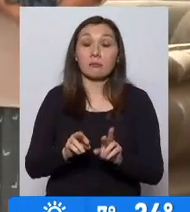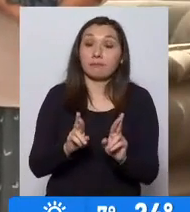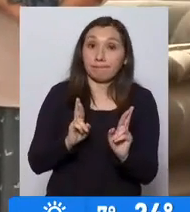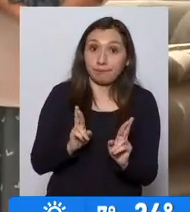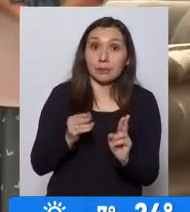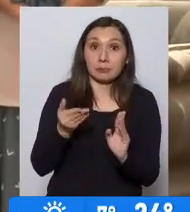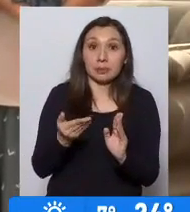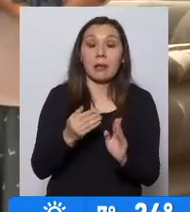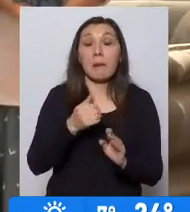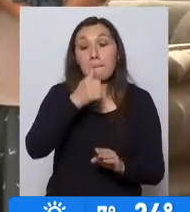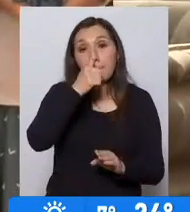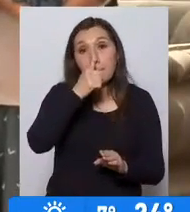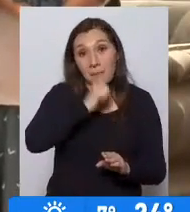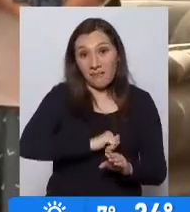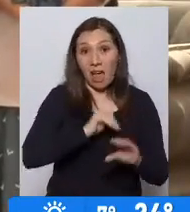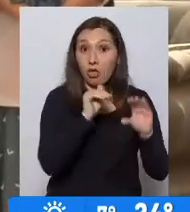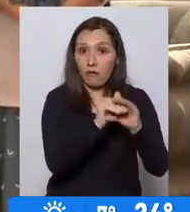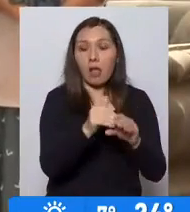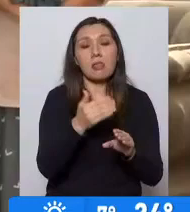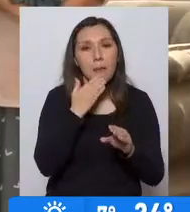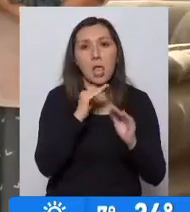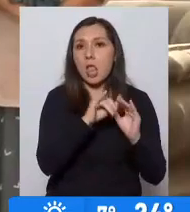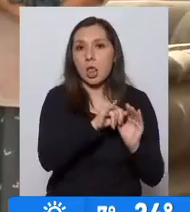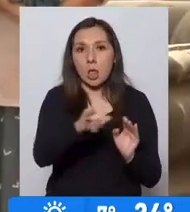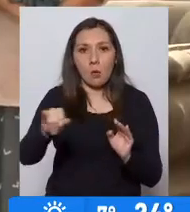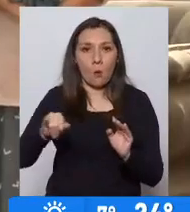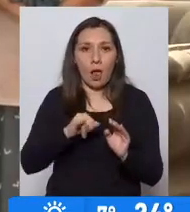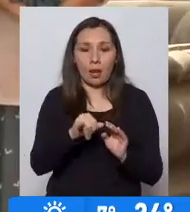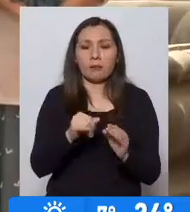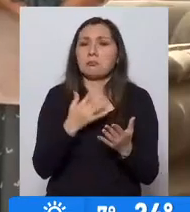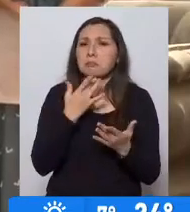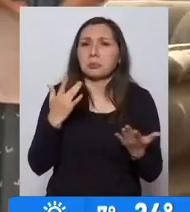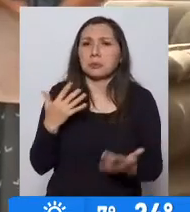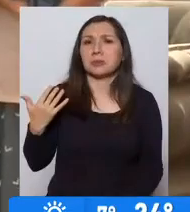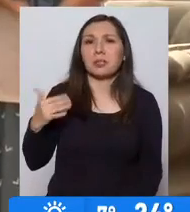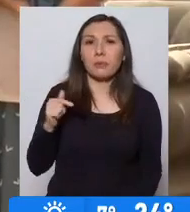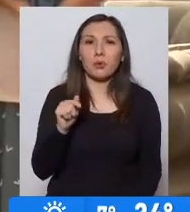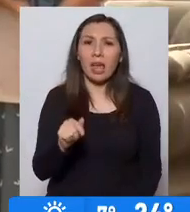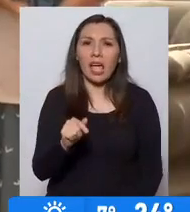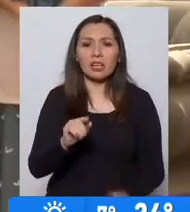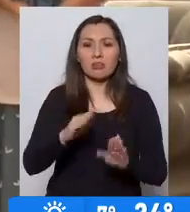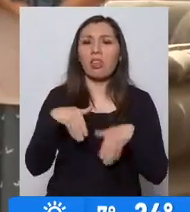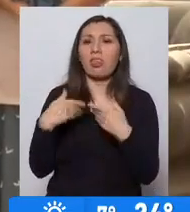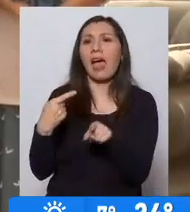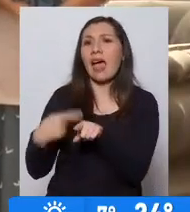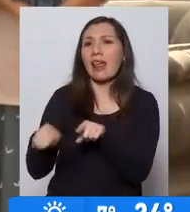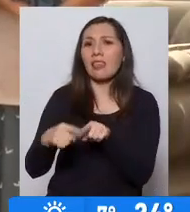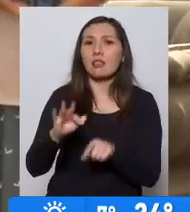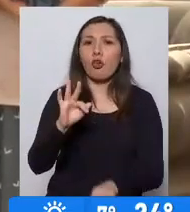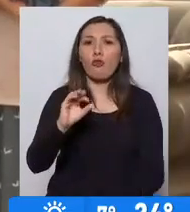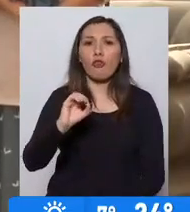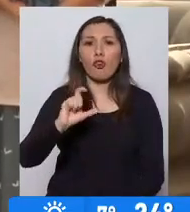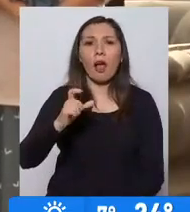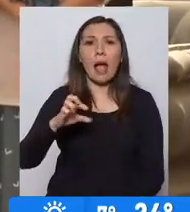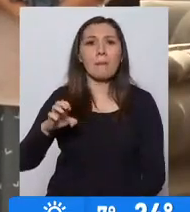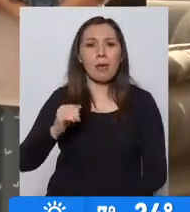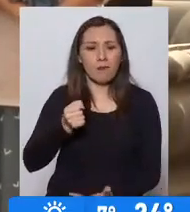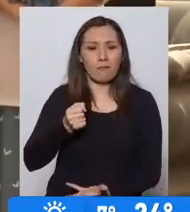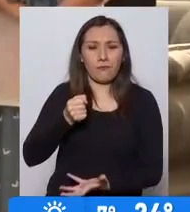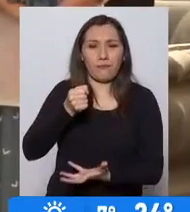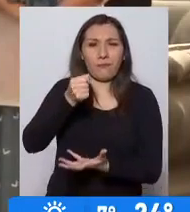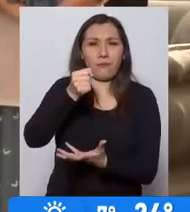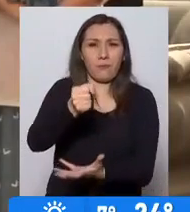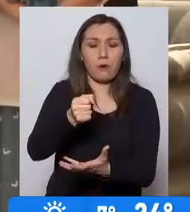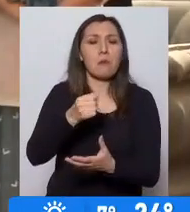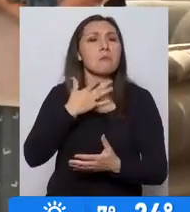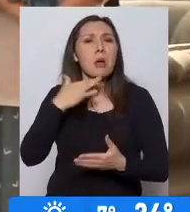bancos privados hagan lo mismo. ¿Por qué es tan importante esta línea de crédito FOGAPE? ¿Por qué son tan